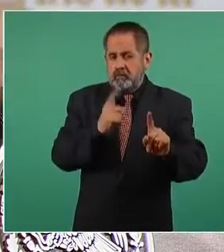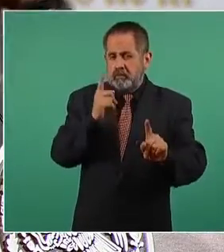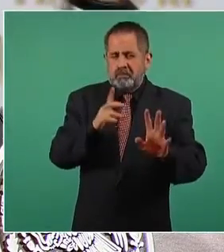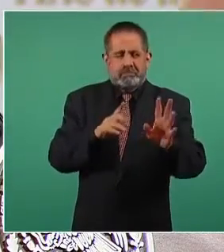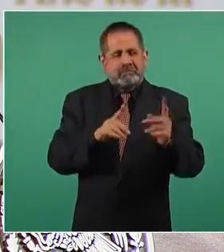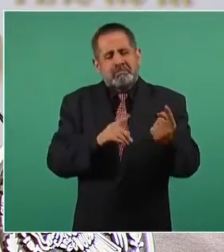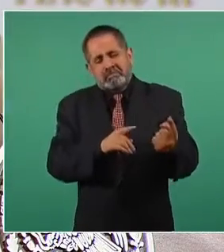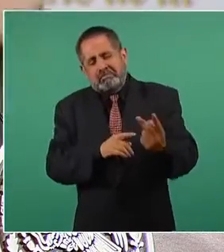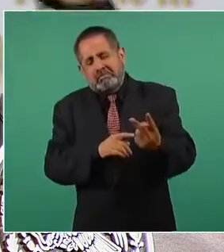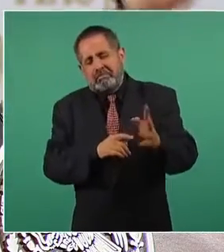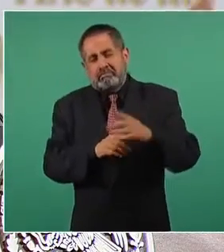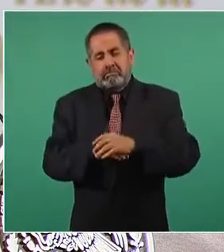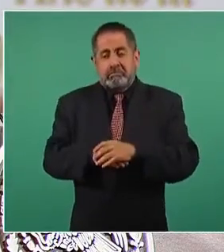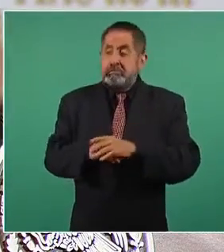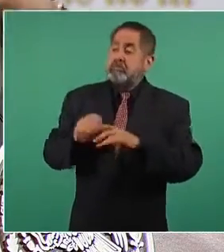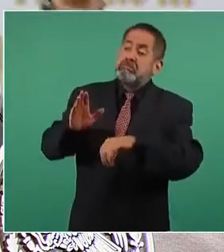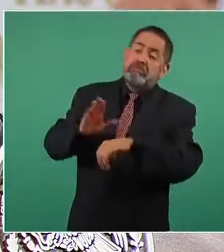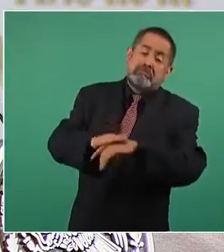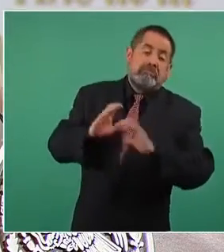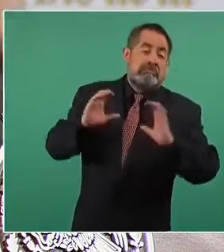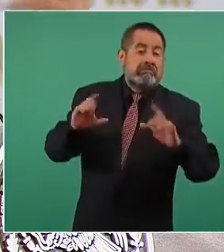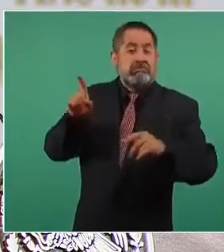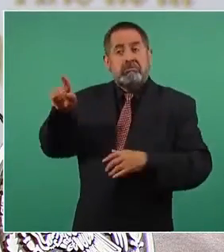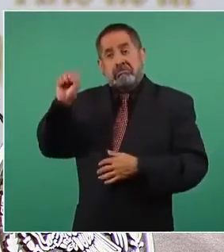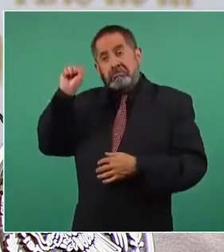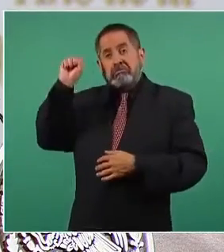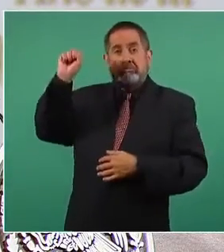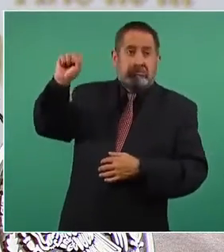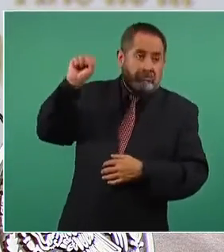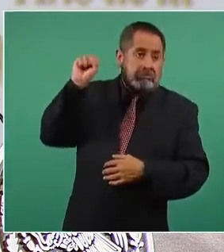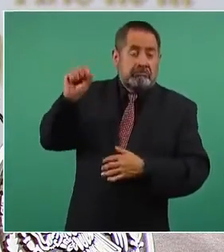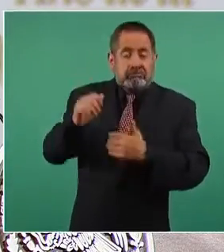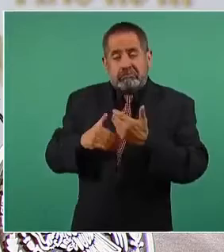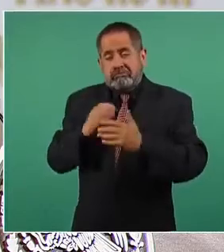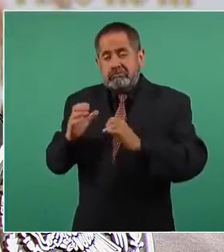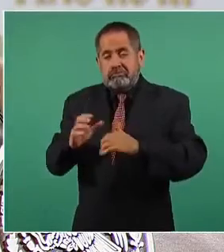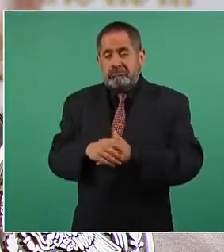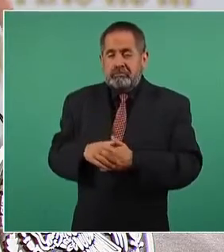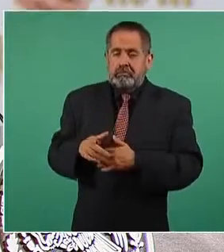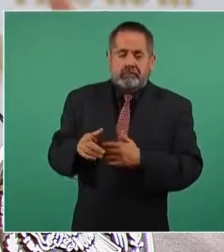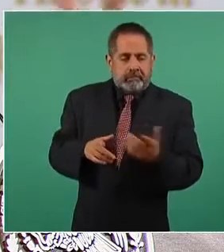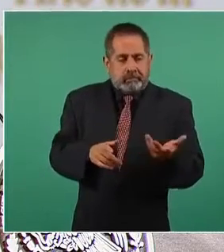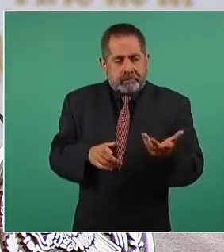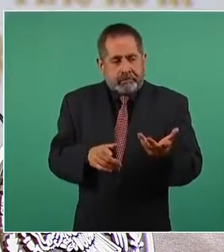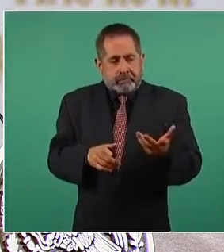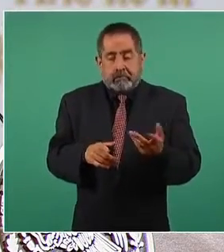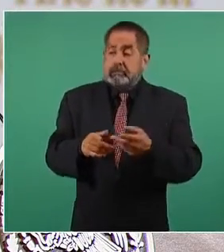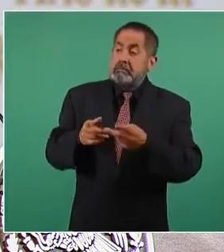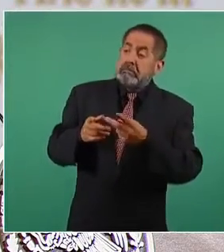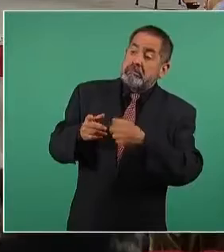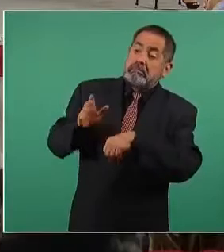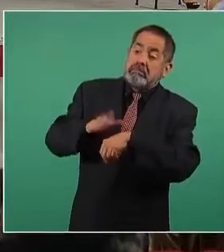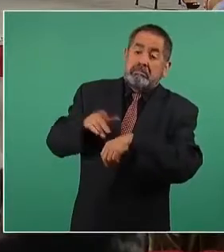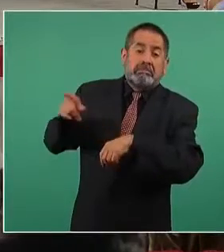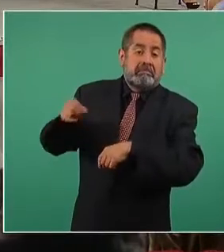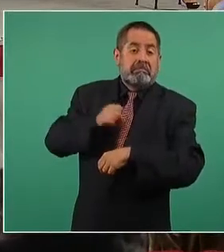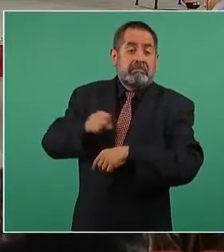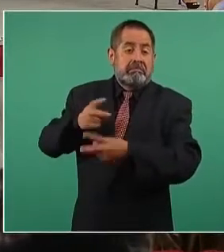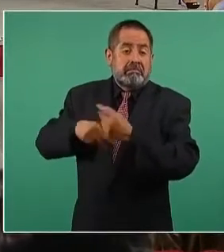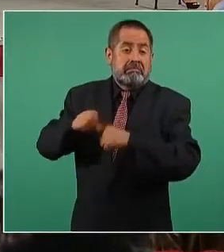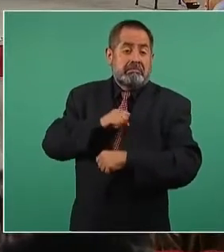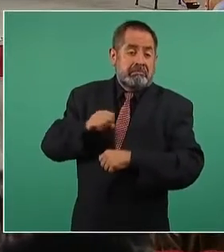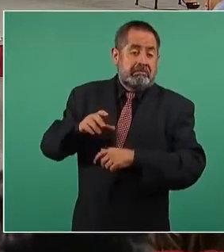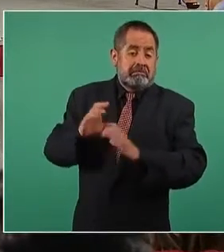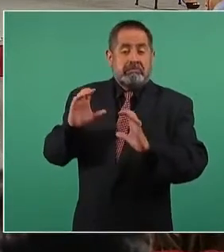¿no? Cuidado con el comunismo, ¿no? Ahí viene el lobo. Cuidado